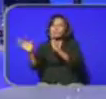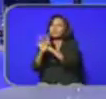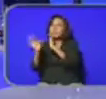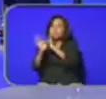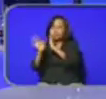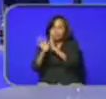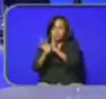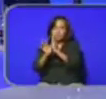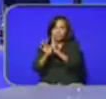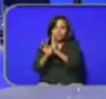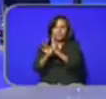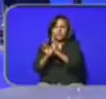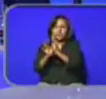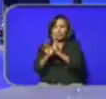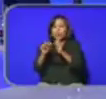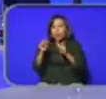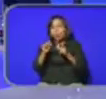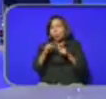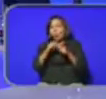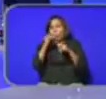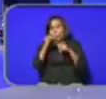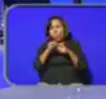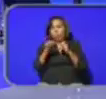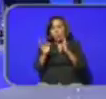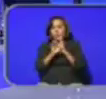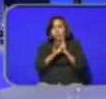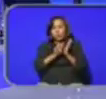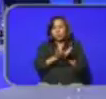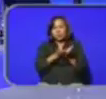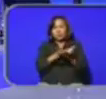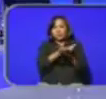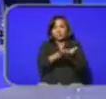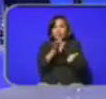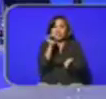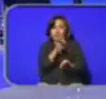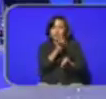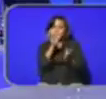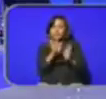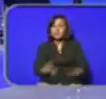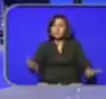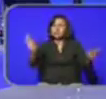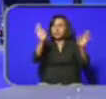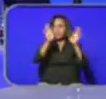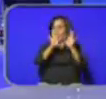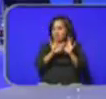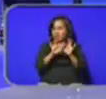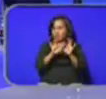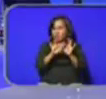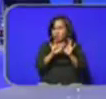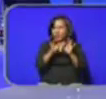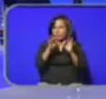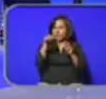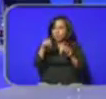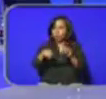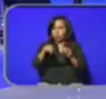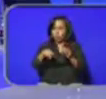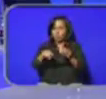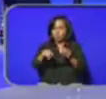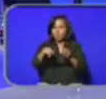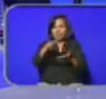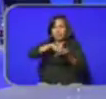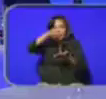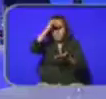industria portuaria, se convierten en elementos esenciales de la oferta académica que el Instituto